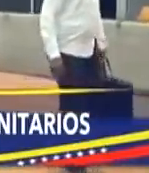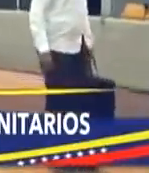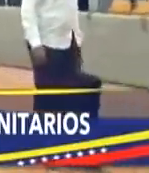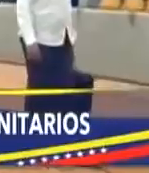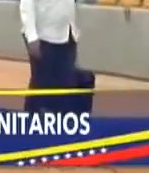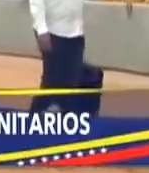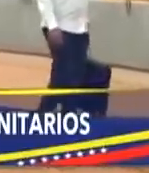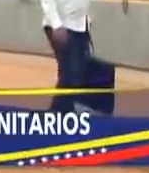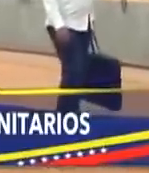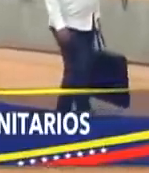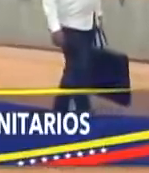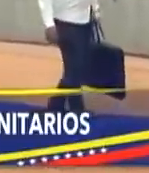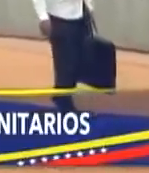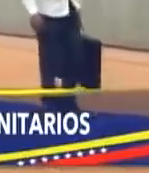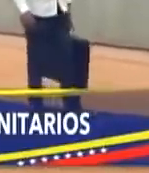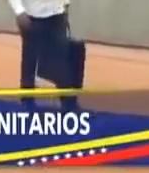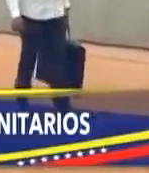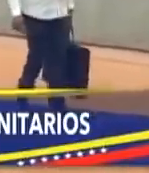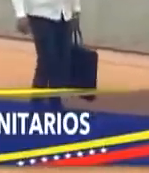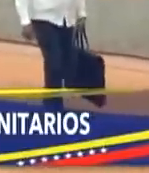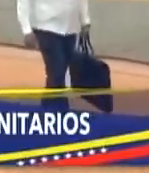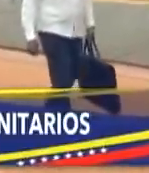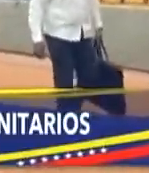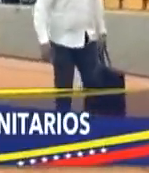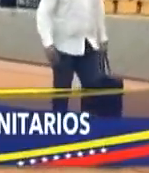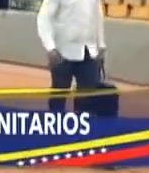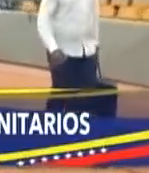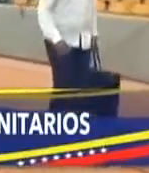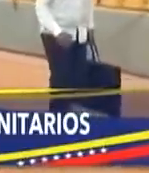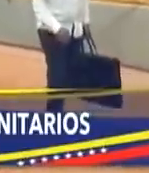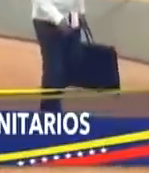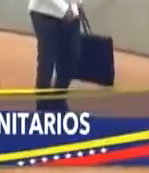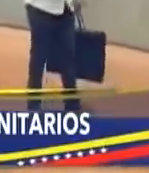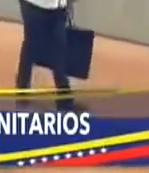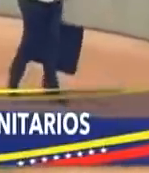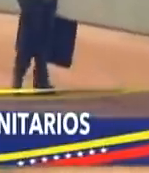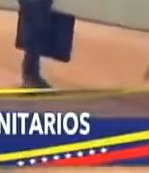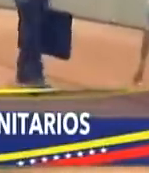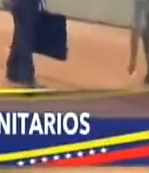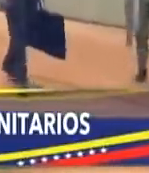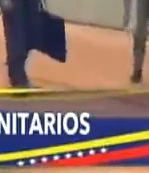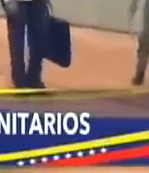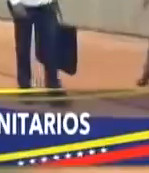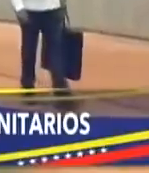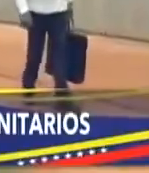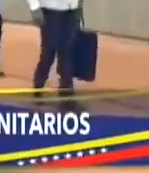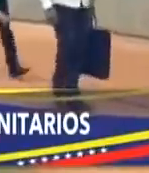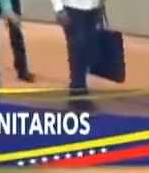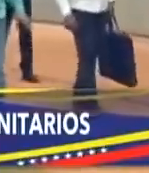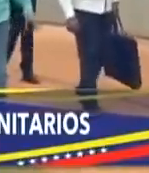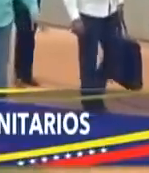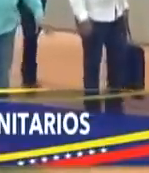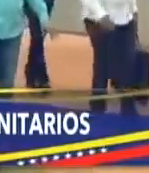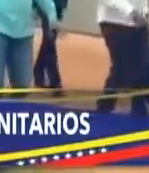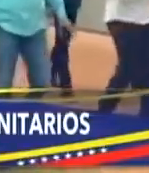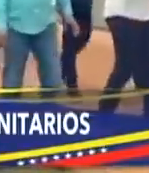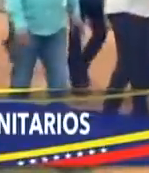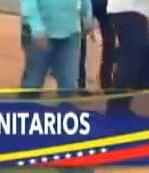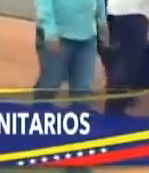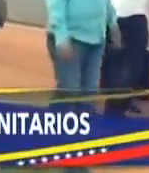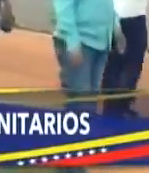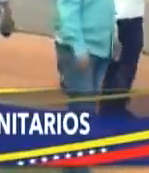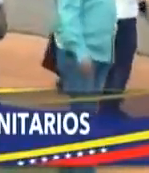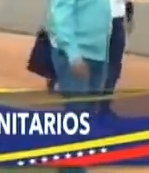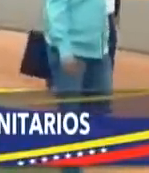José Alejandro Terán, en un modelo inédito que convoca y que además se construye con el ideario